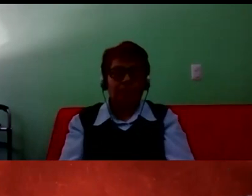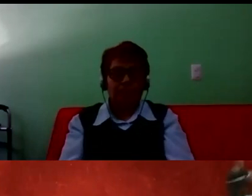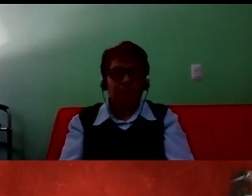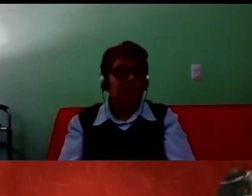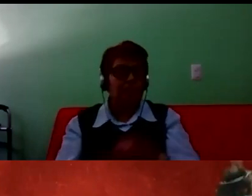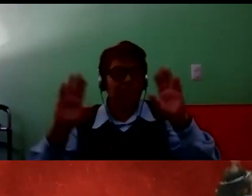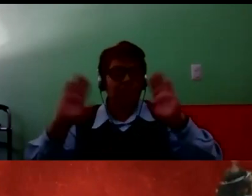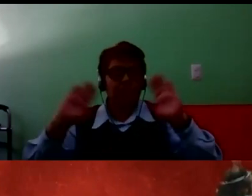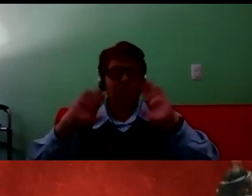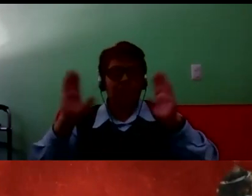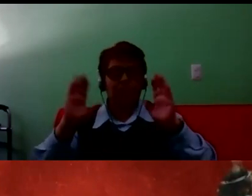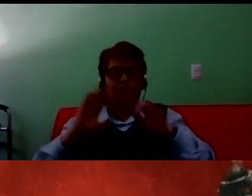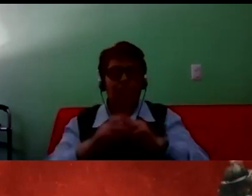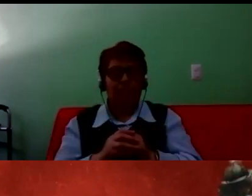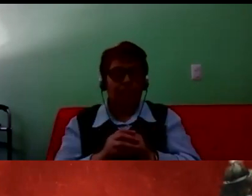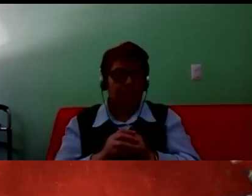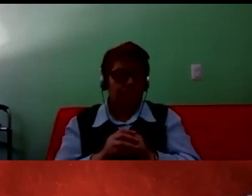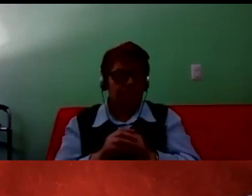No. No.